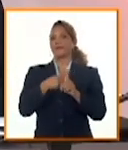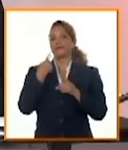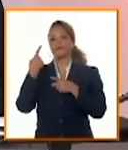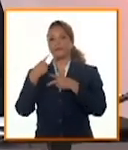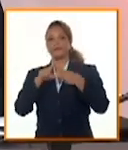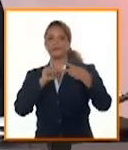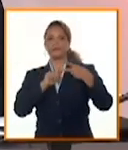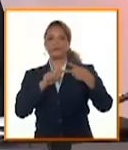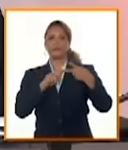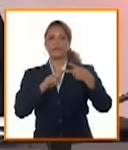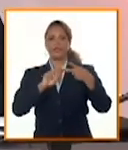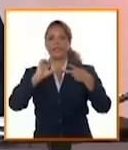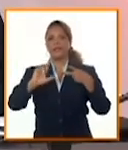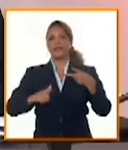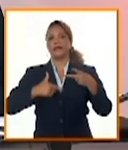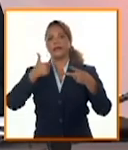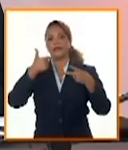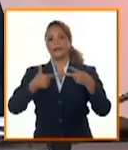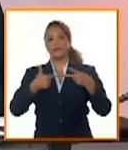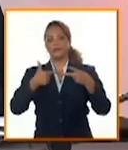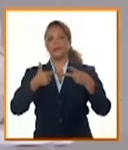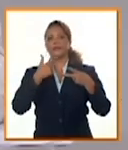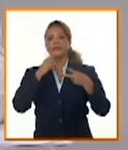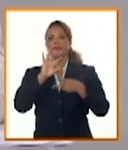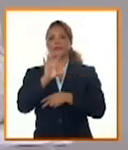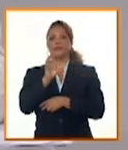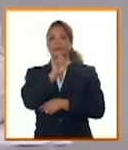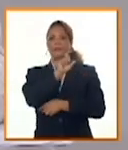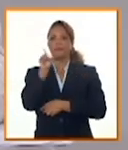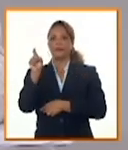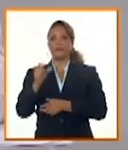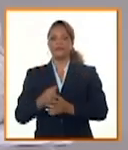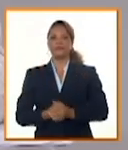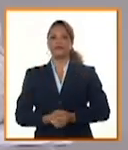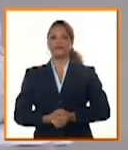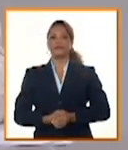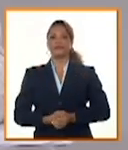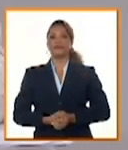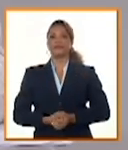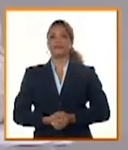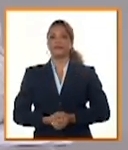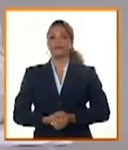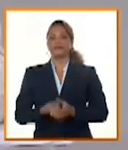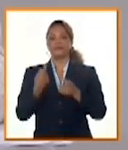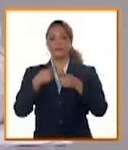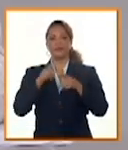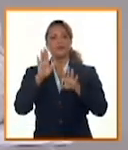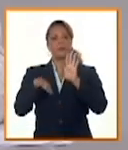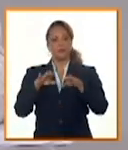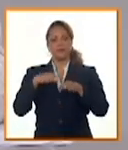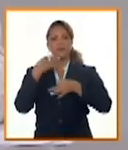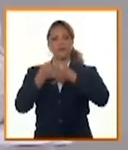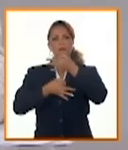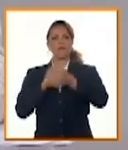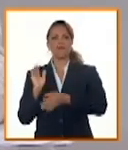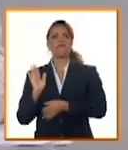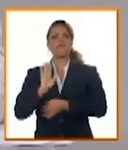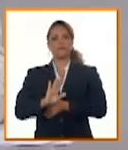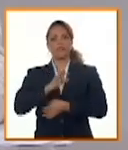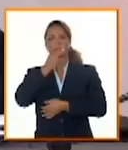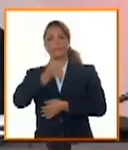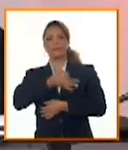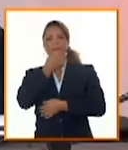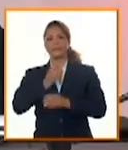Quiñones Betancourt vicepresidente del Banco Central que han estado también con nosotros otras veces hablando precisamente del desarrollo